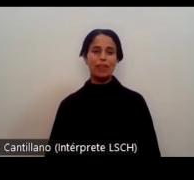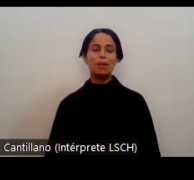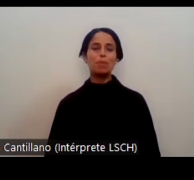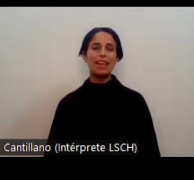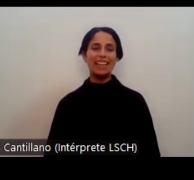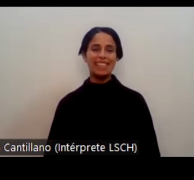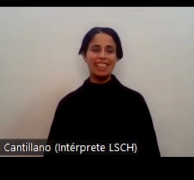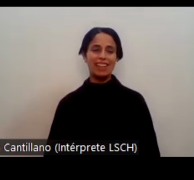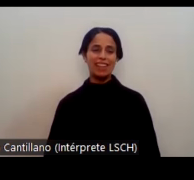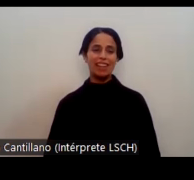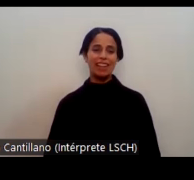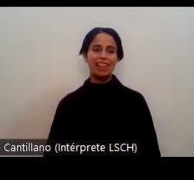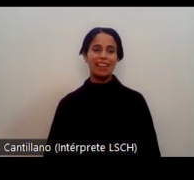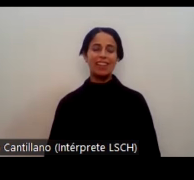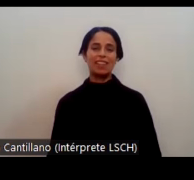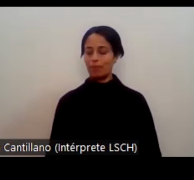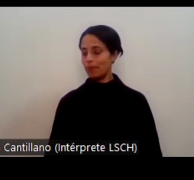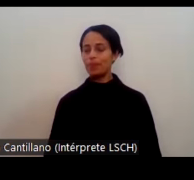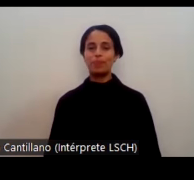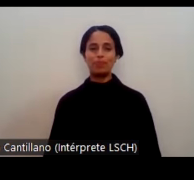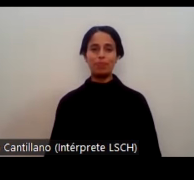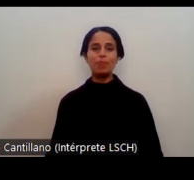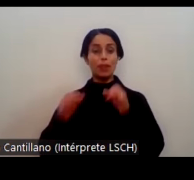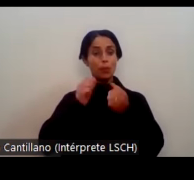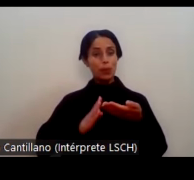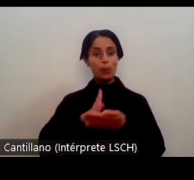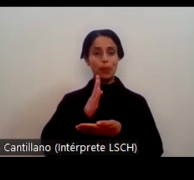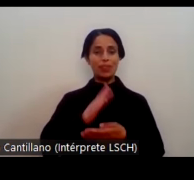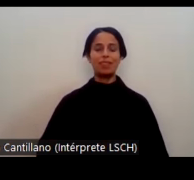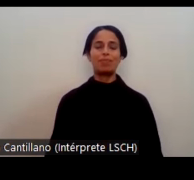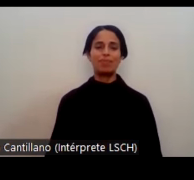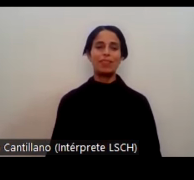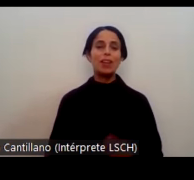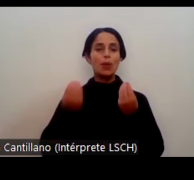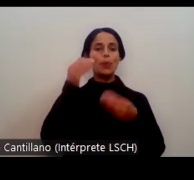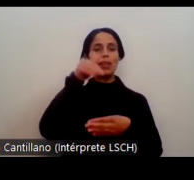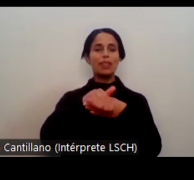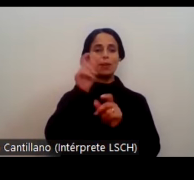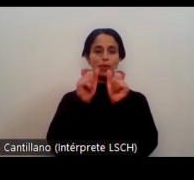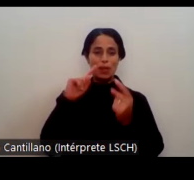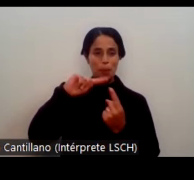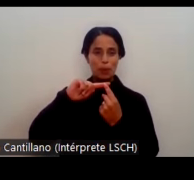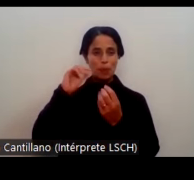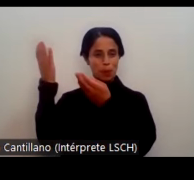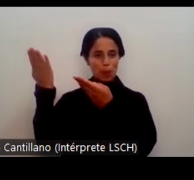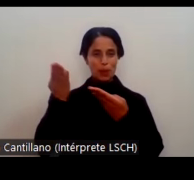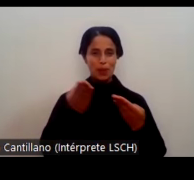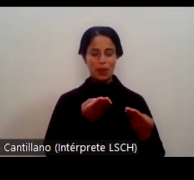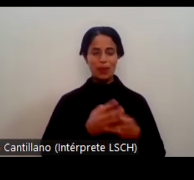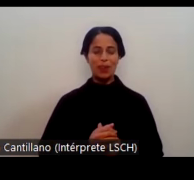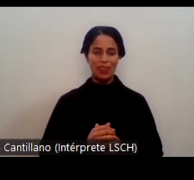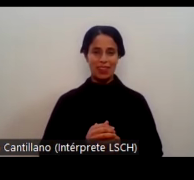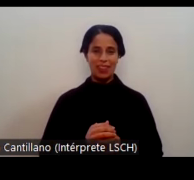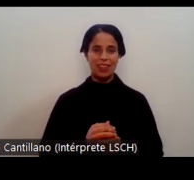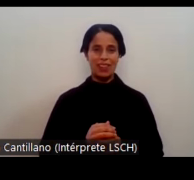Elena, todo suyo el micrófono. Puede comenzar. Sí, bueno, Buenas tardes a los ¿no? participantes. Bienvenidos.